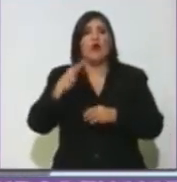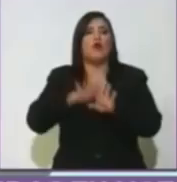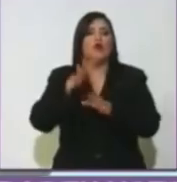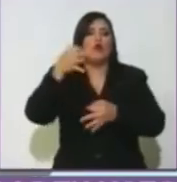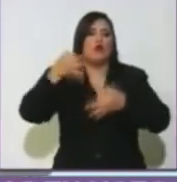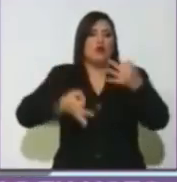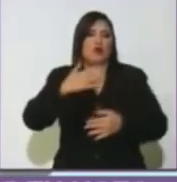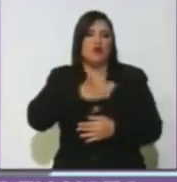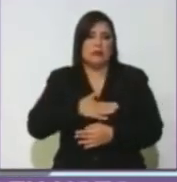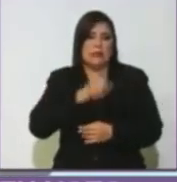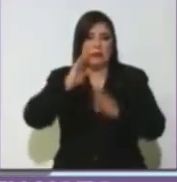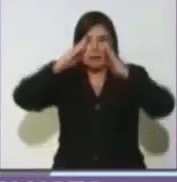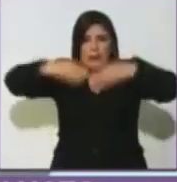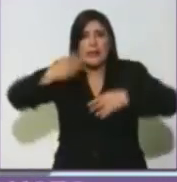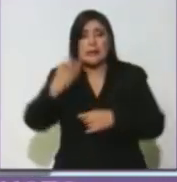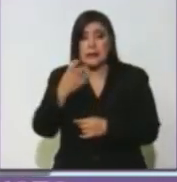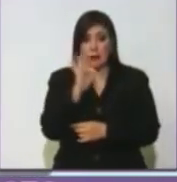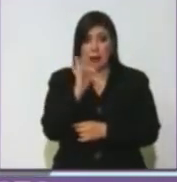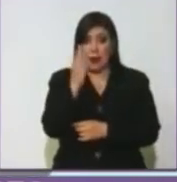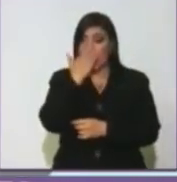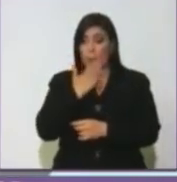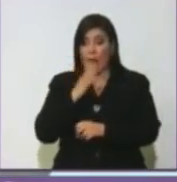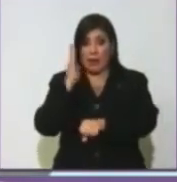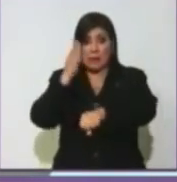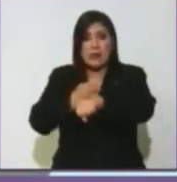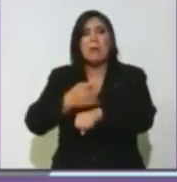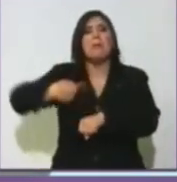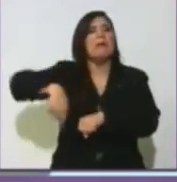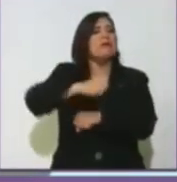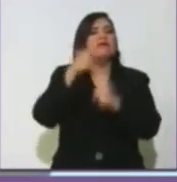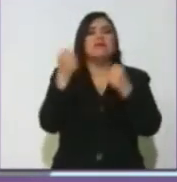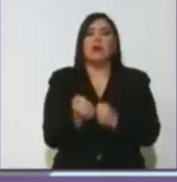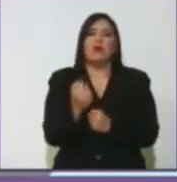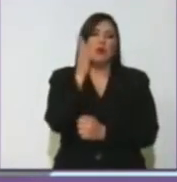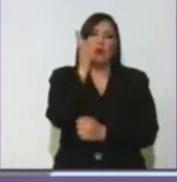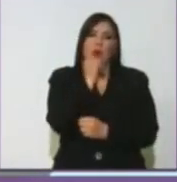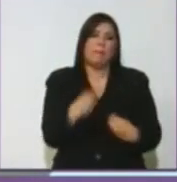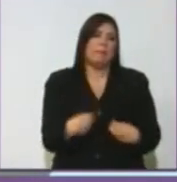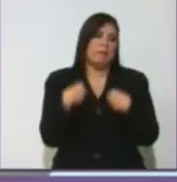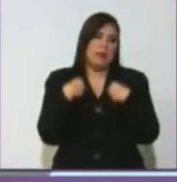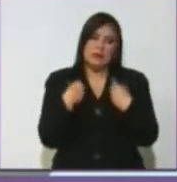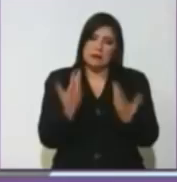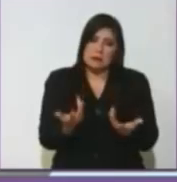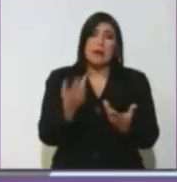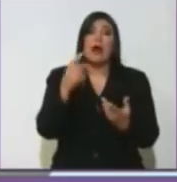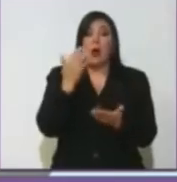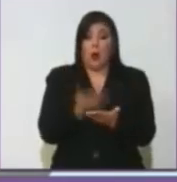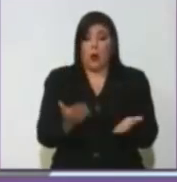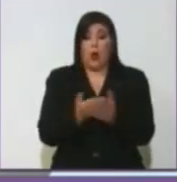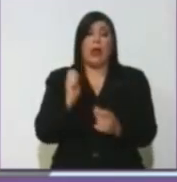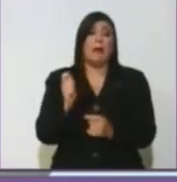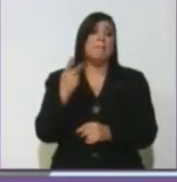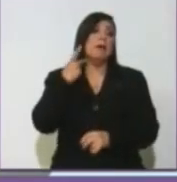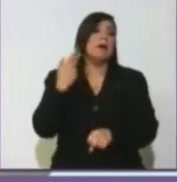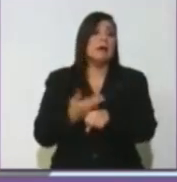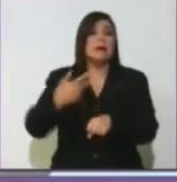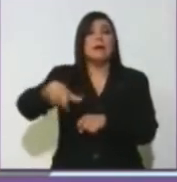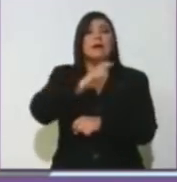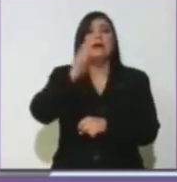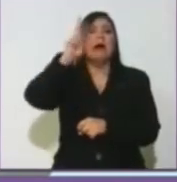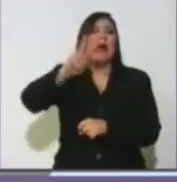no va a poder haber una vida segura en la ciudad de mexico y actualmente la procuraduría es sumamente